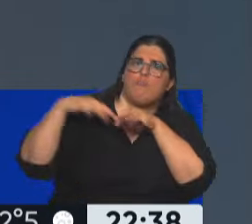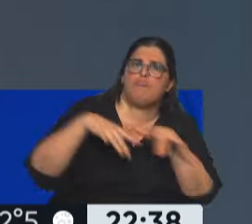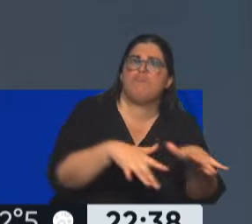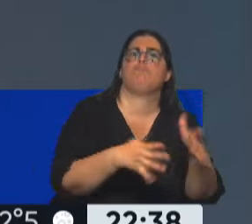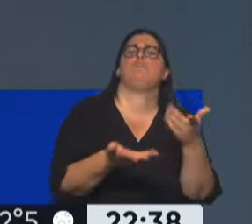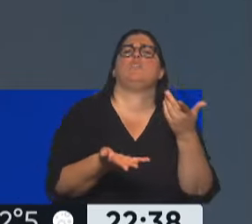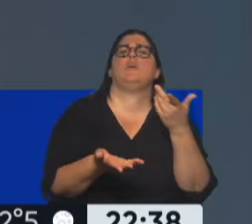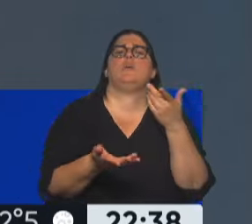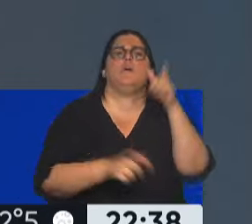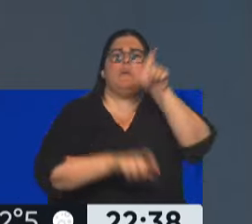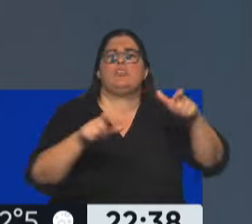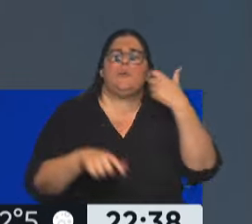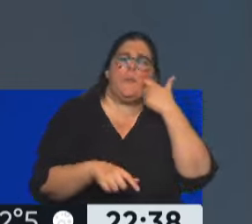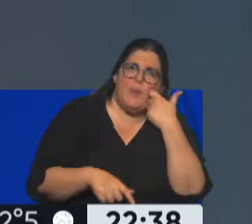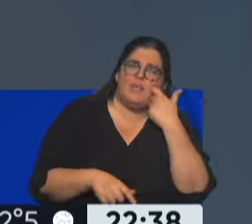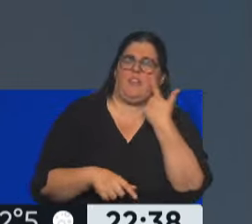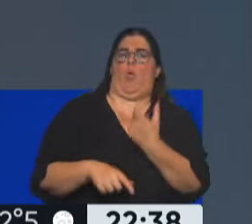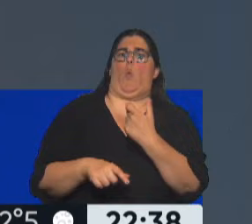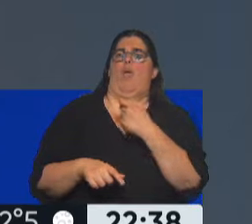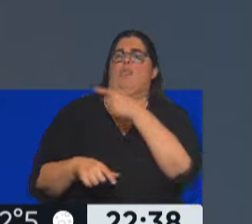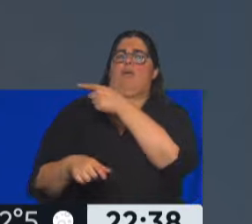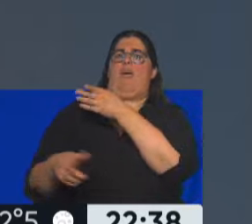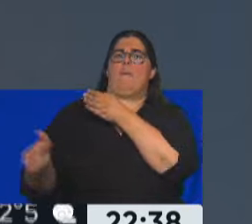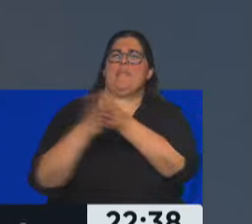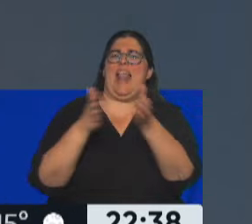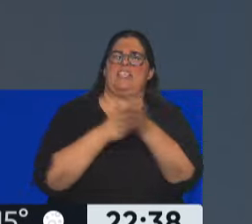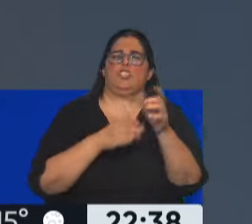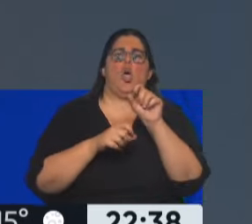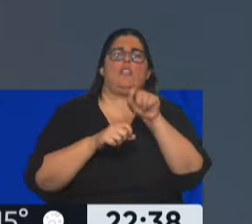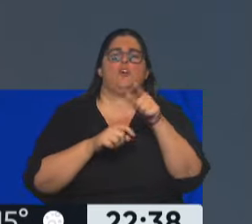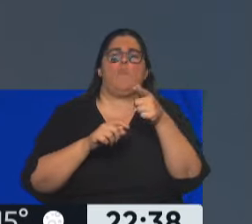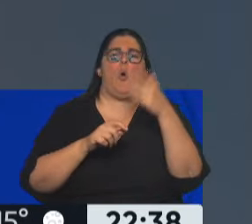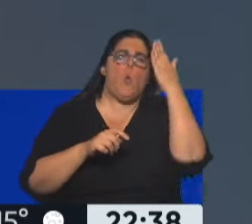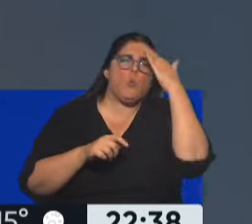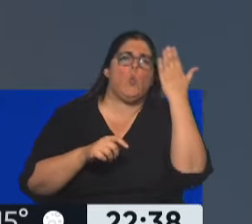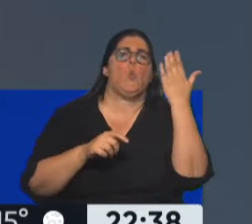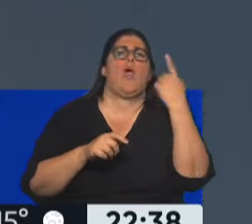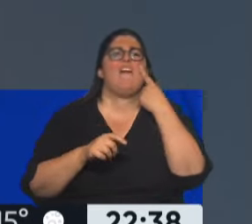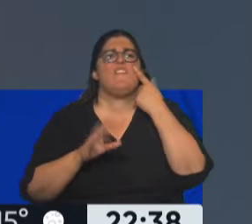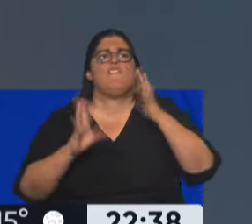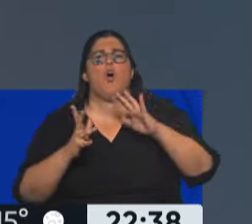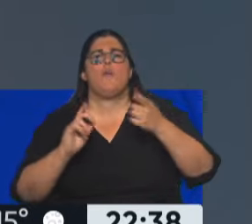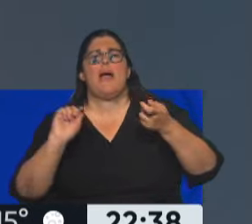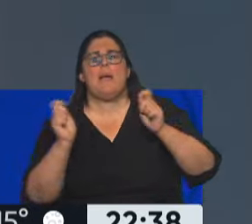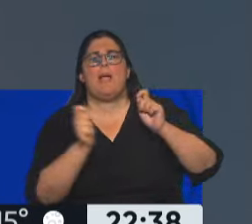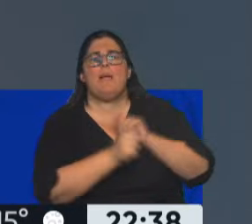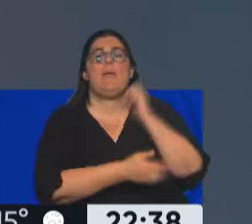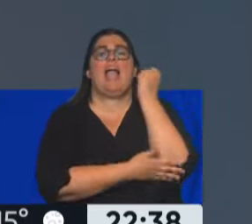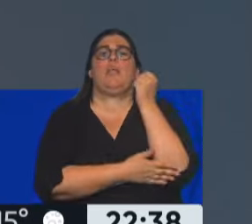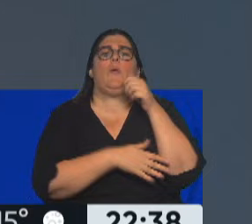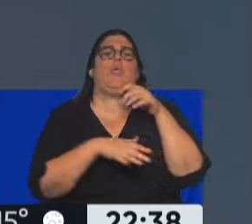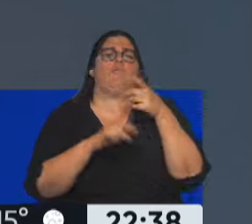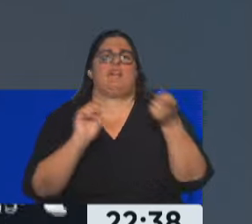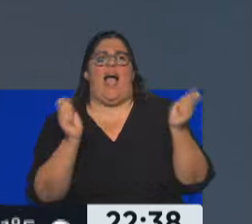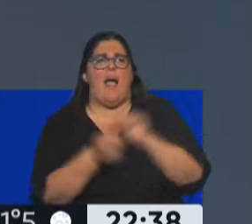percibe que hay nuevos inmigrantes que están alterando sus patrones de convivencia, sus patrones culturales y su propia actividad económica. Y